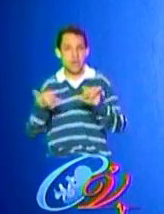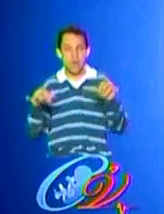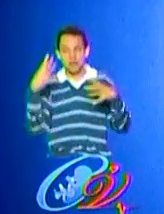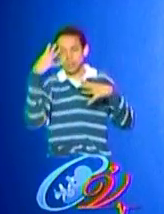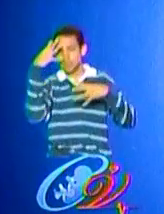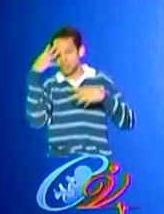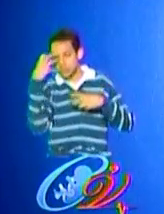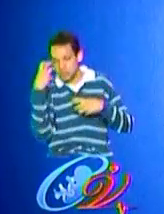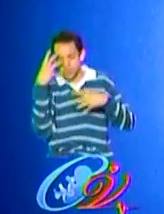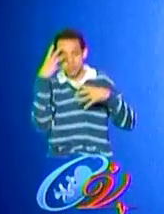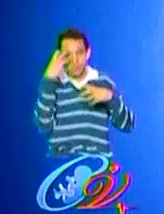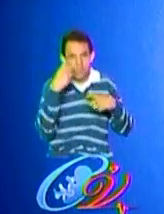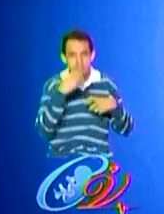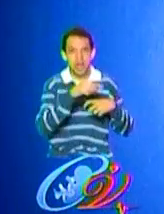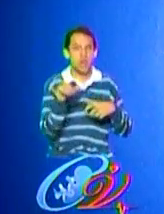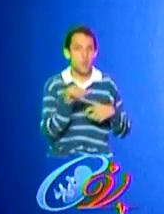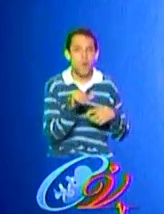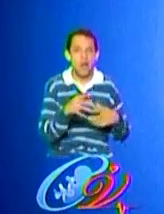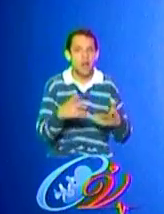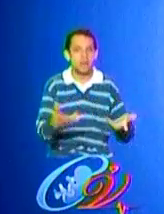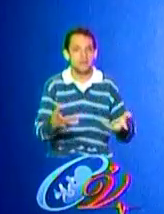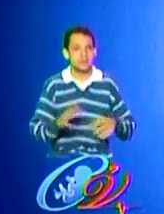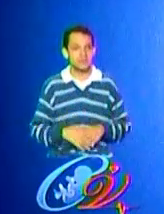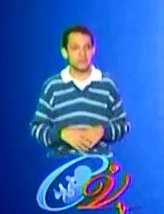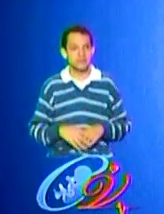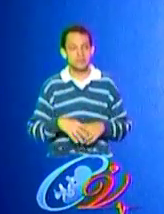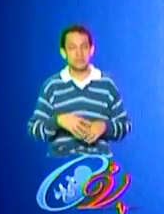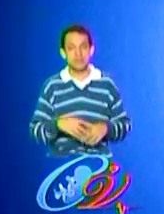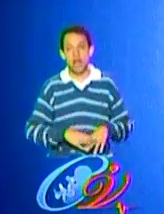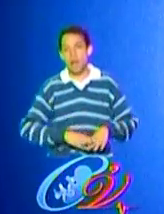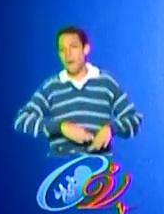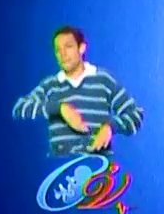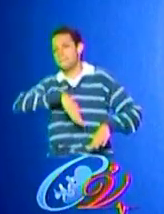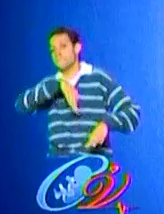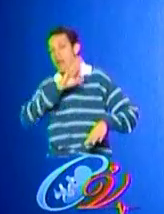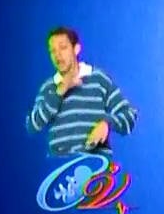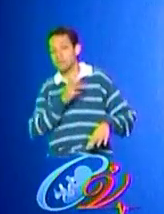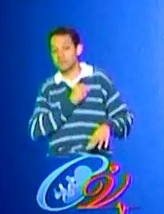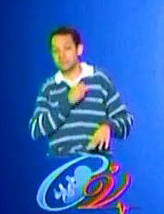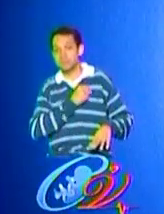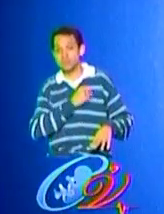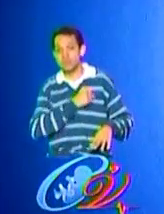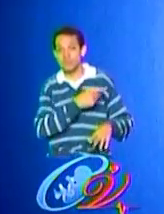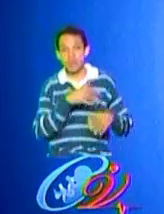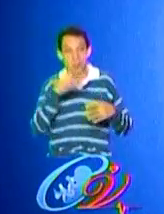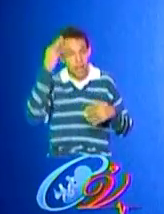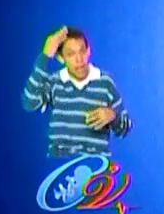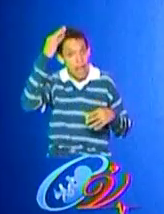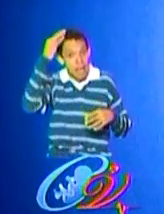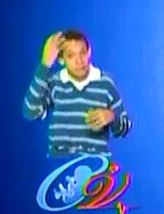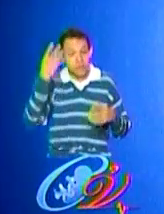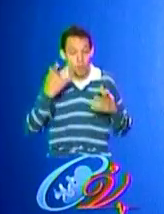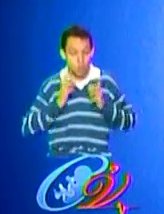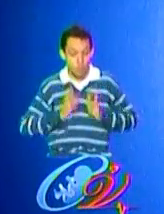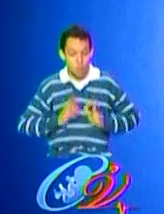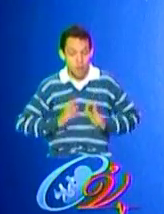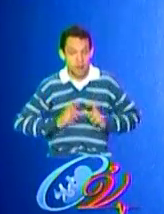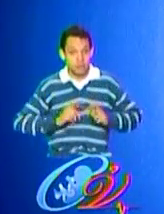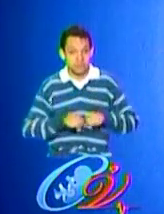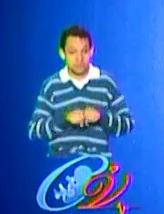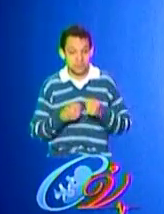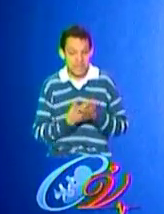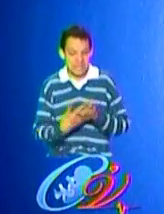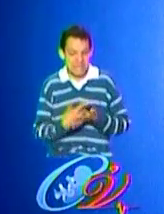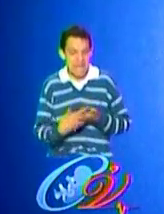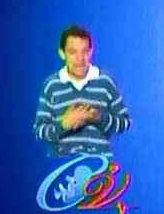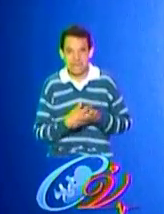en el paciente, y tenía pues dosis súper altas de talio en el cuerpo. En el pelo. En el cuerpo y en el pelo, en la sangre, le